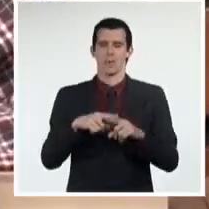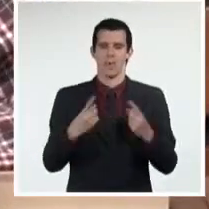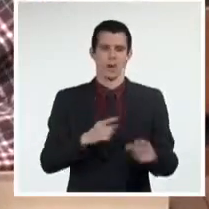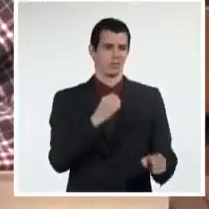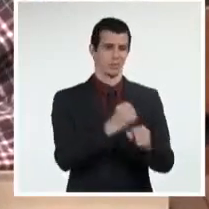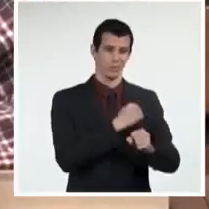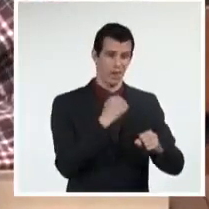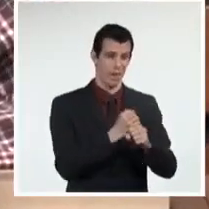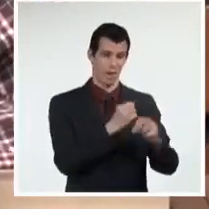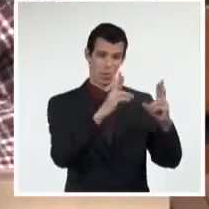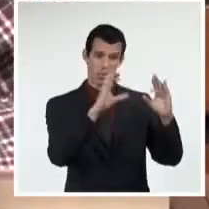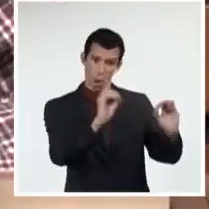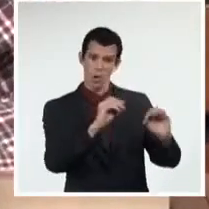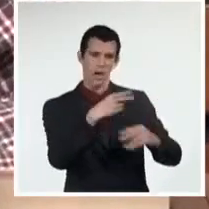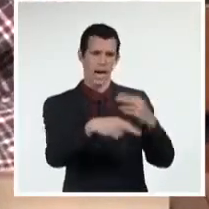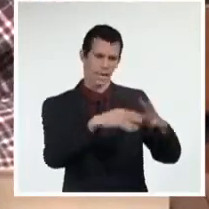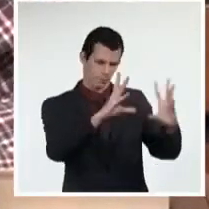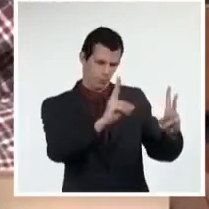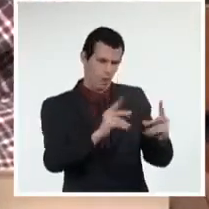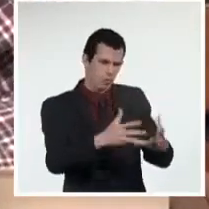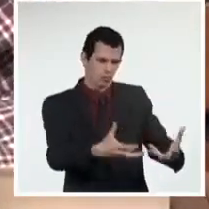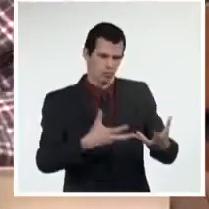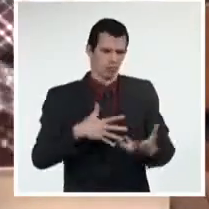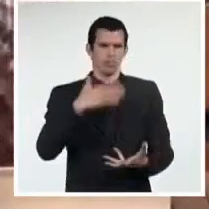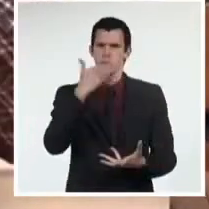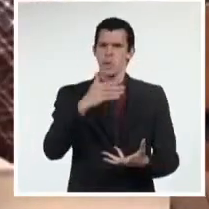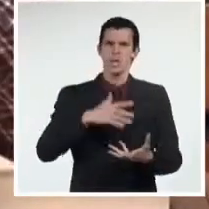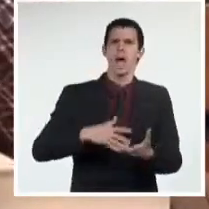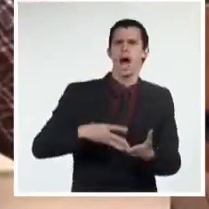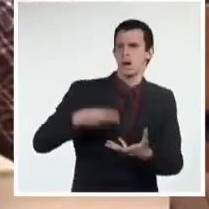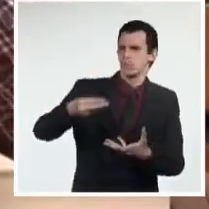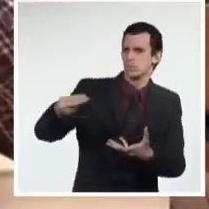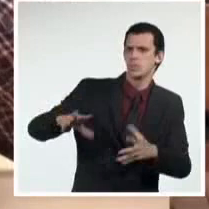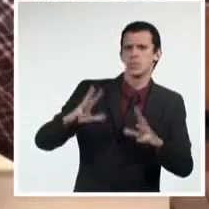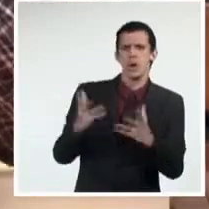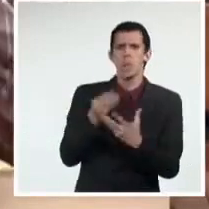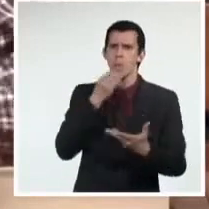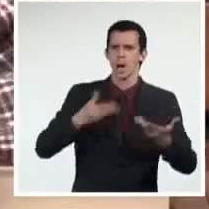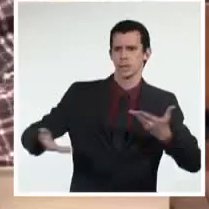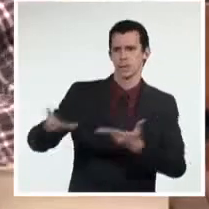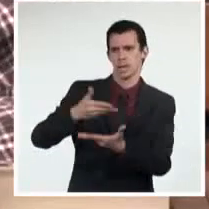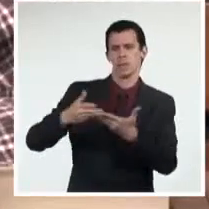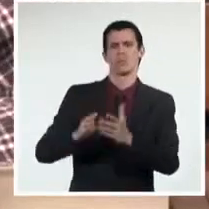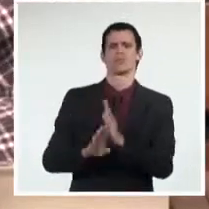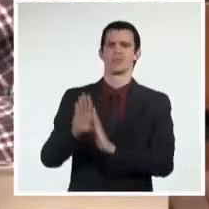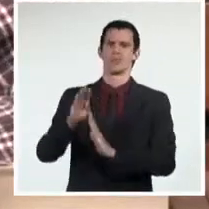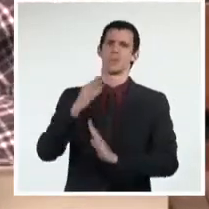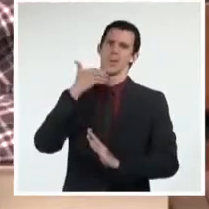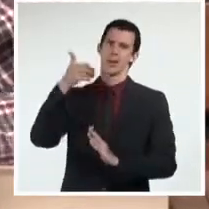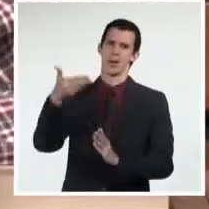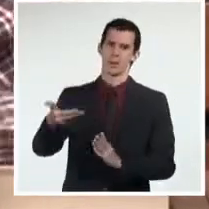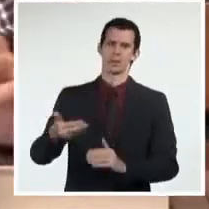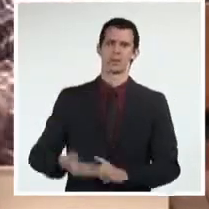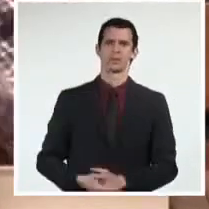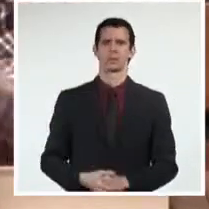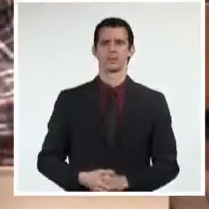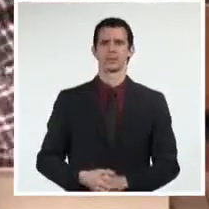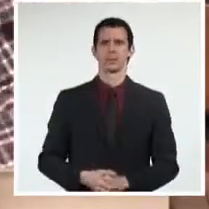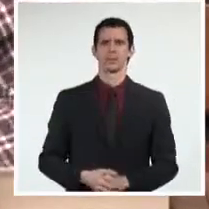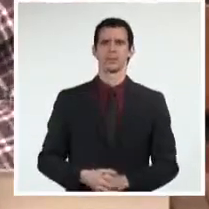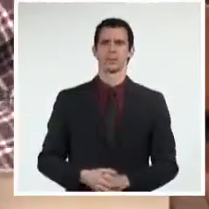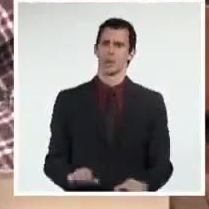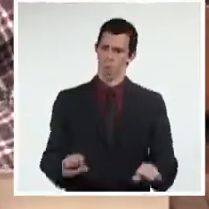ahí y demás. Para lograr de verdad consolidar estos sistemas alimentarios y los sistemas agroindustriales municipales que tienen que fungir como